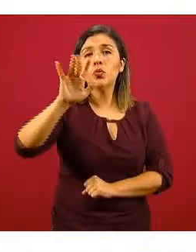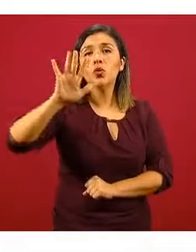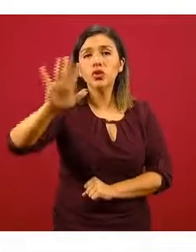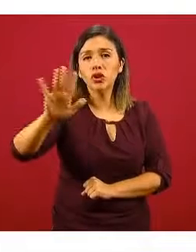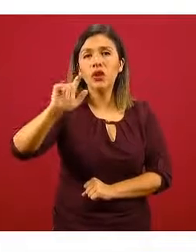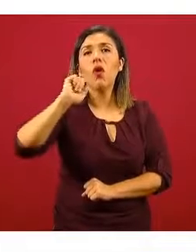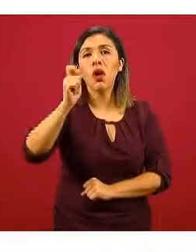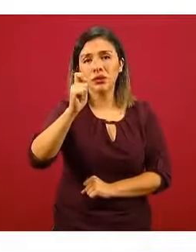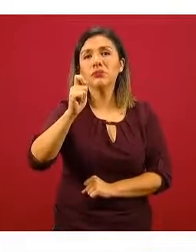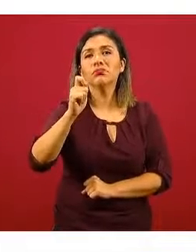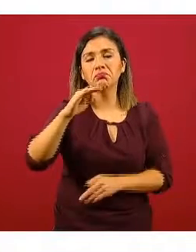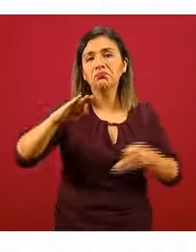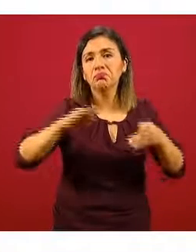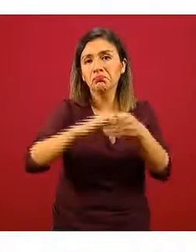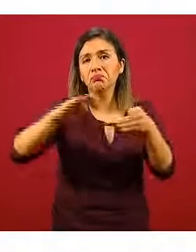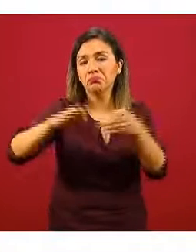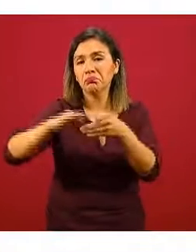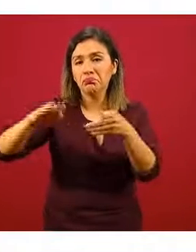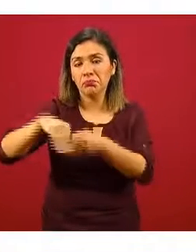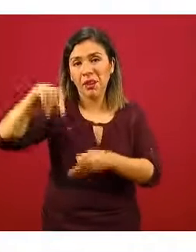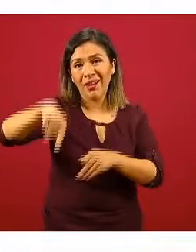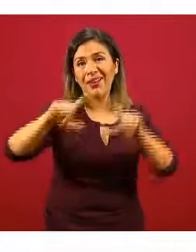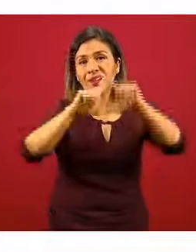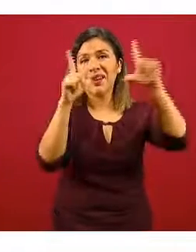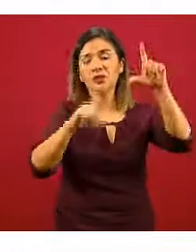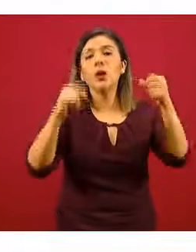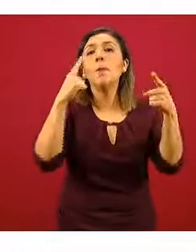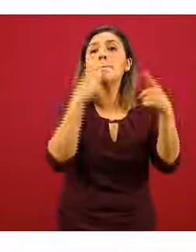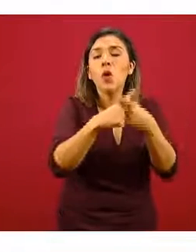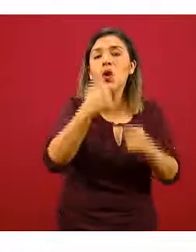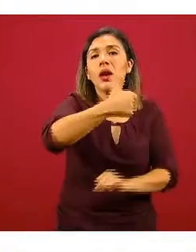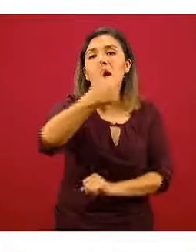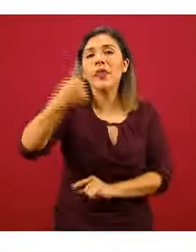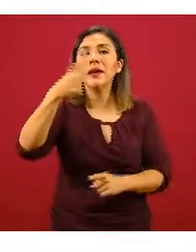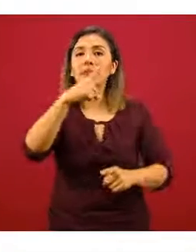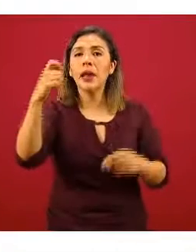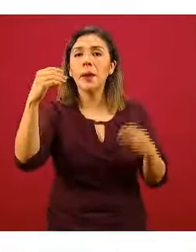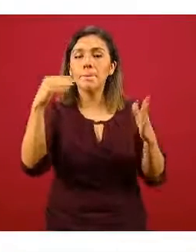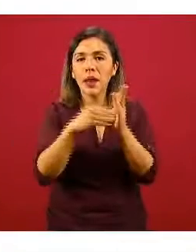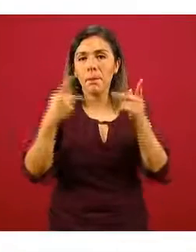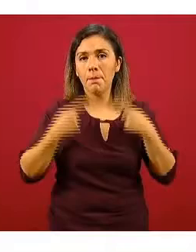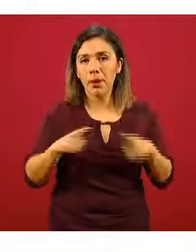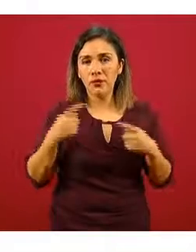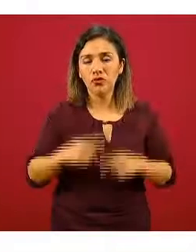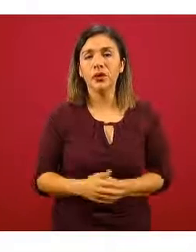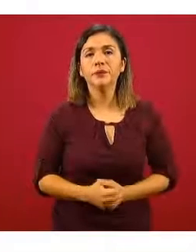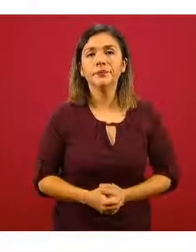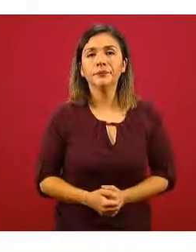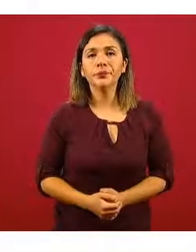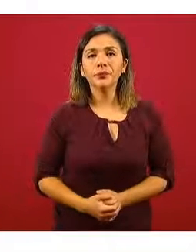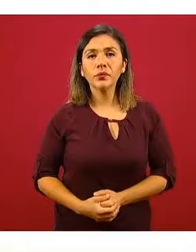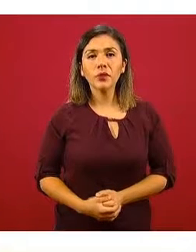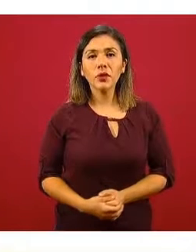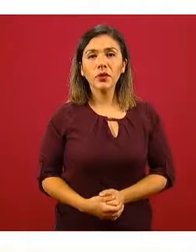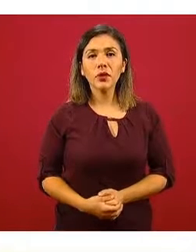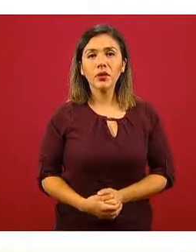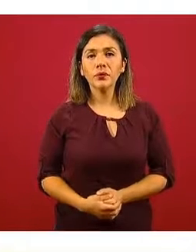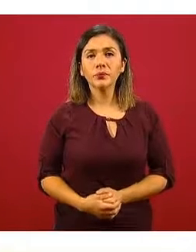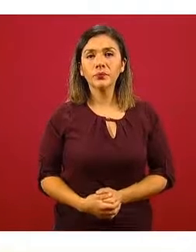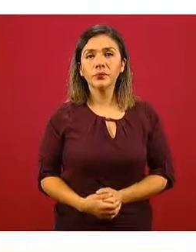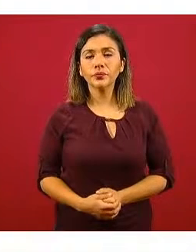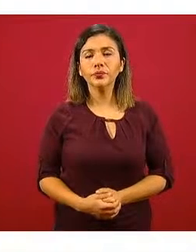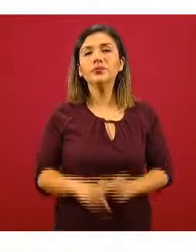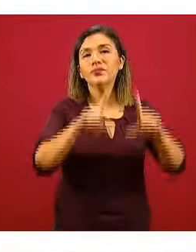51.5 es la incidencia a nivel nacional por 100.000 habitantes. En la siguiente diapositiva veremos el